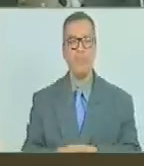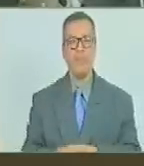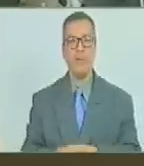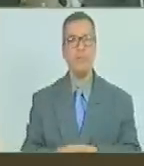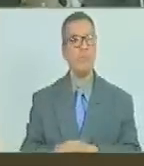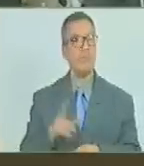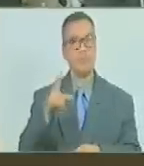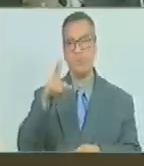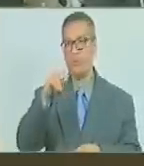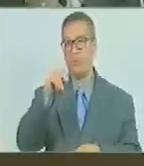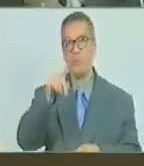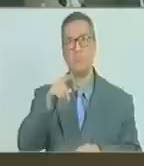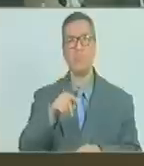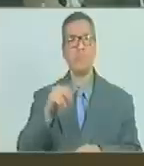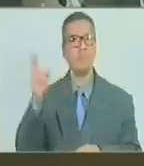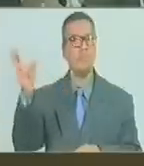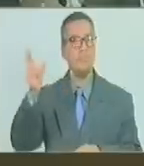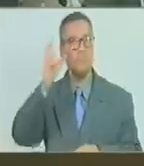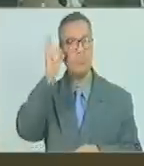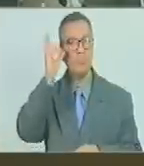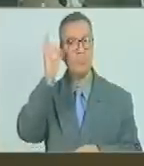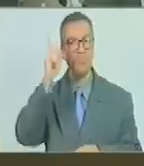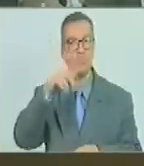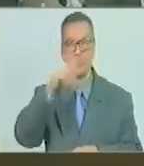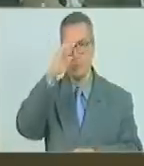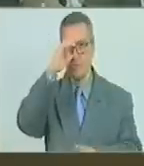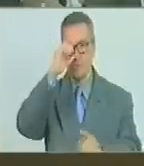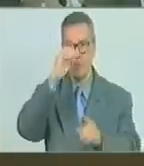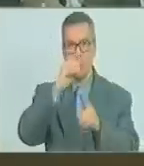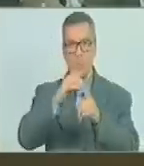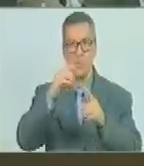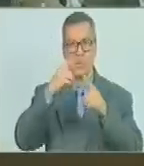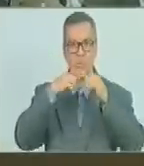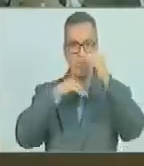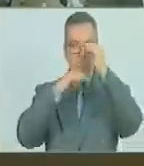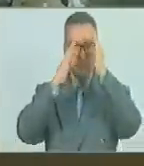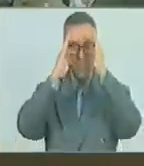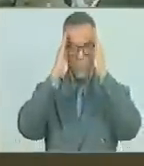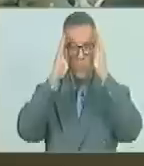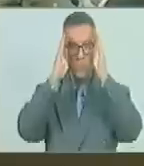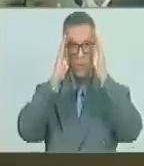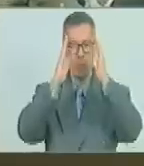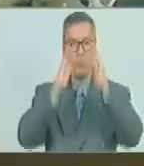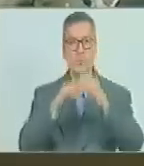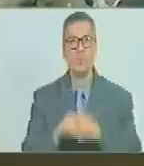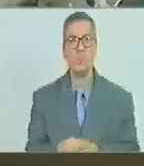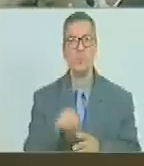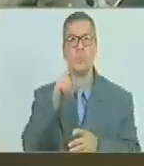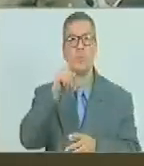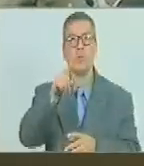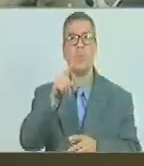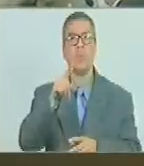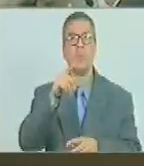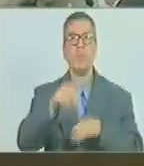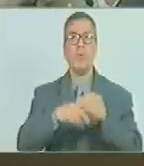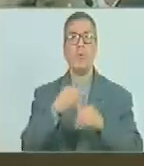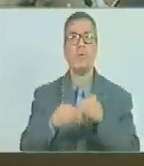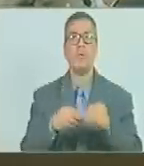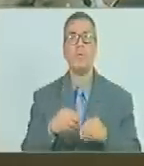uno escucha con objetividad y detenimiento esa confesión,